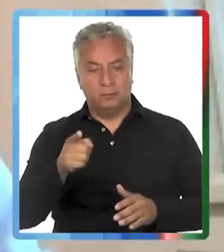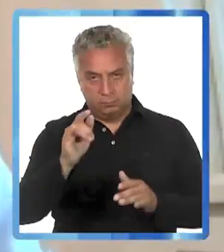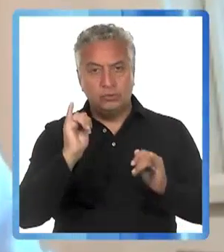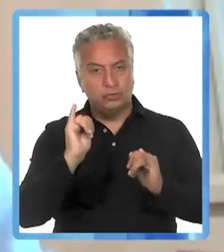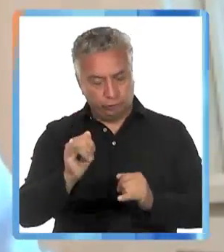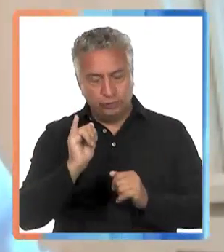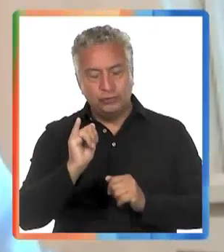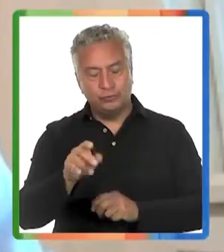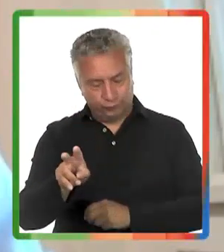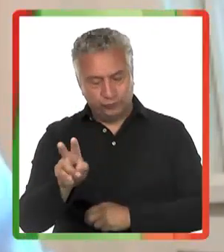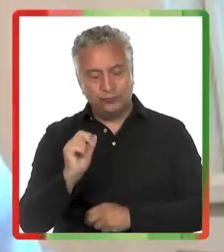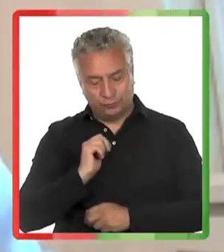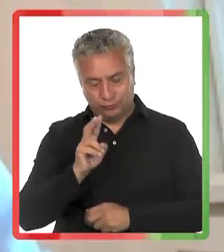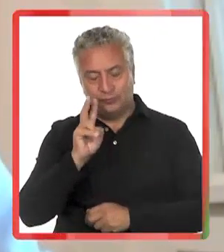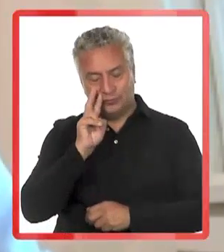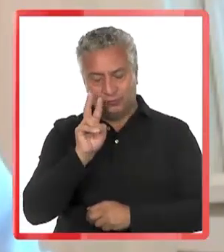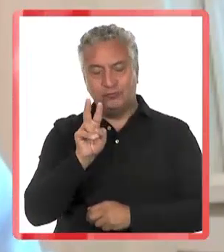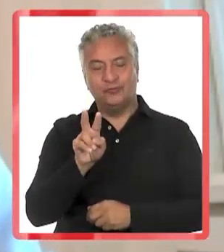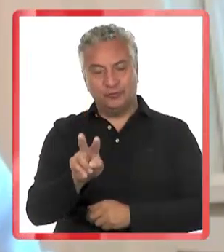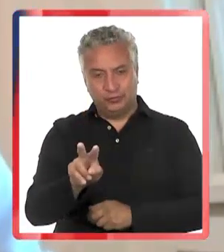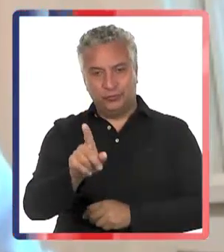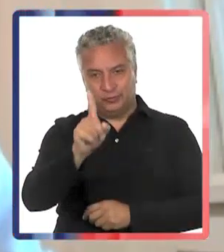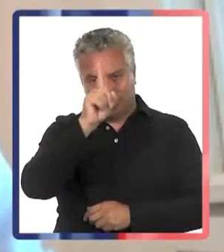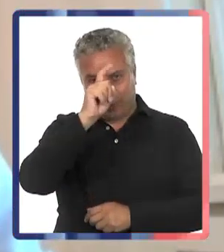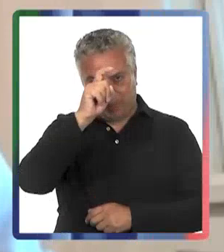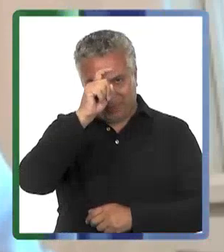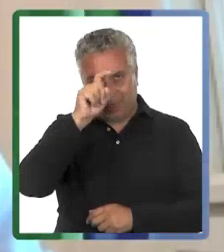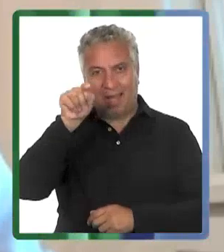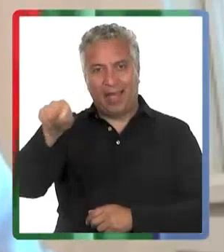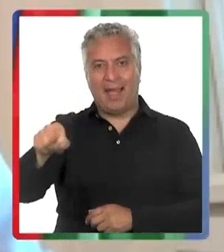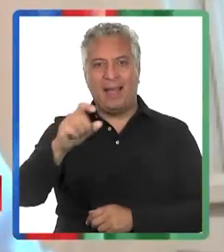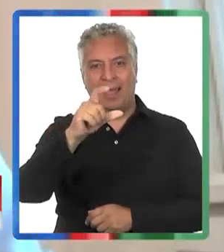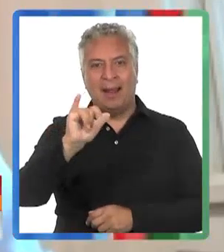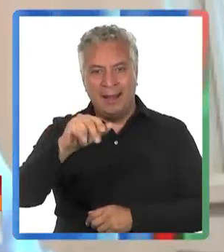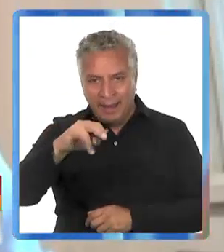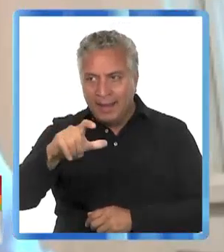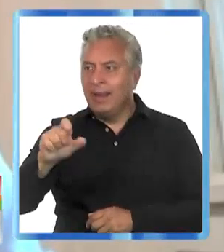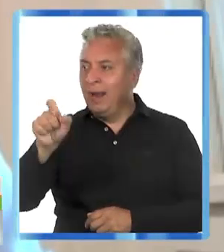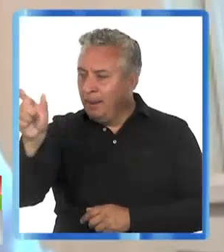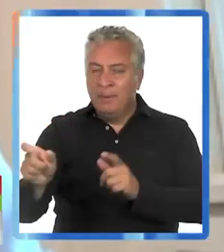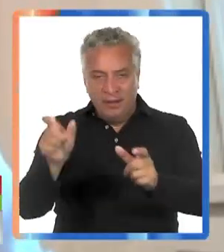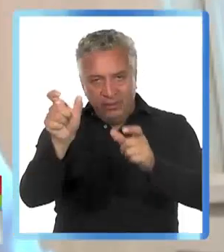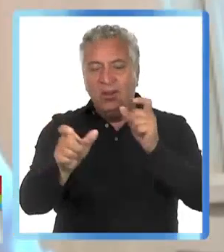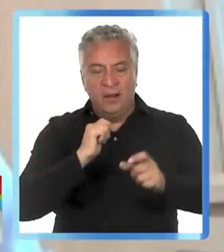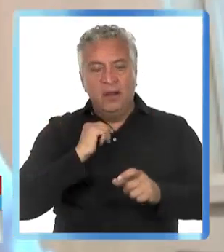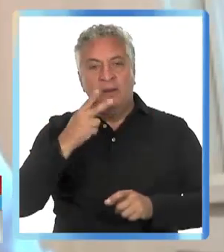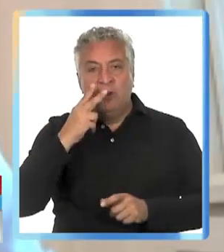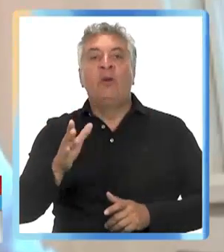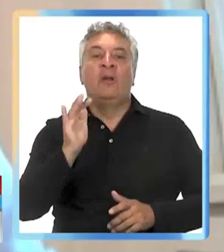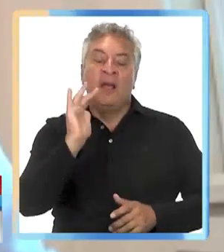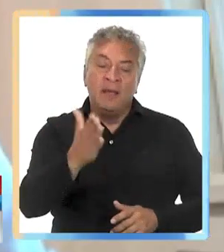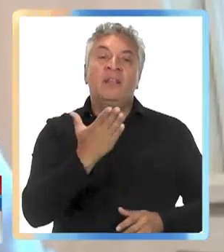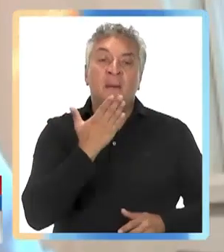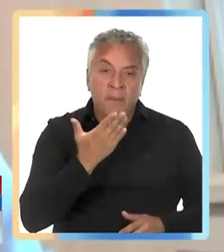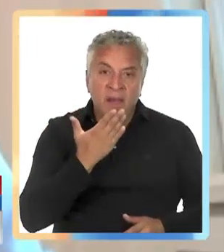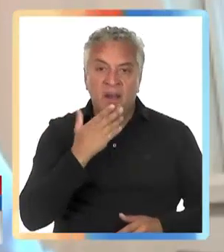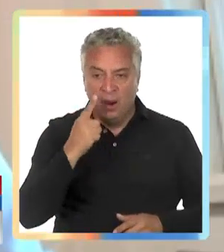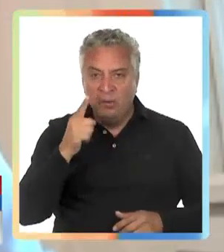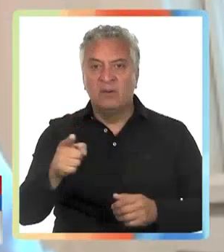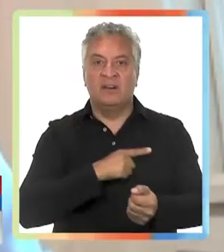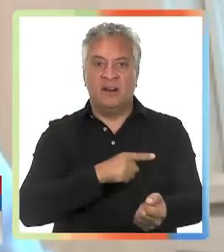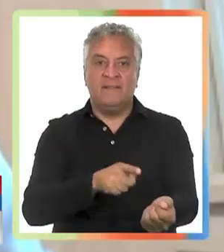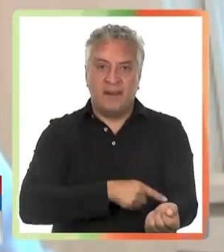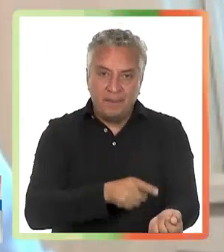y eso fue algo que vimos realmente en los hospitales, en las clínicas, con nuestros pacientes, pero también,